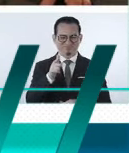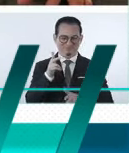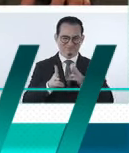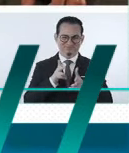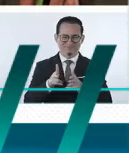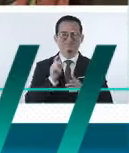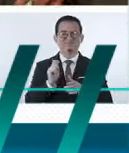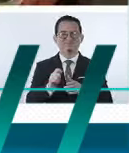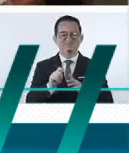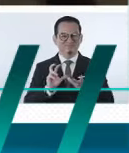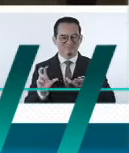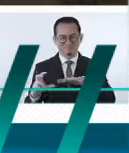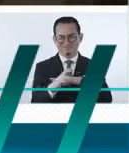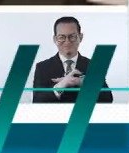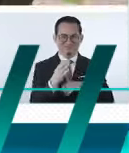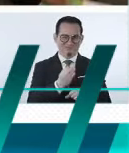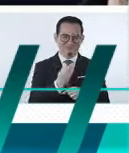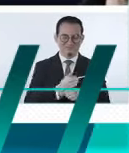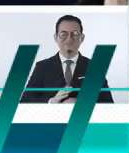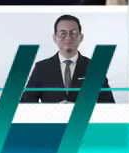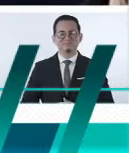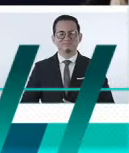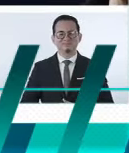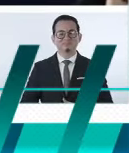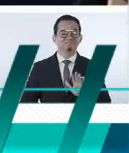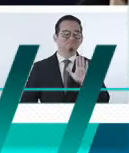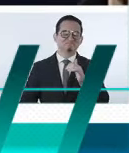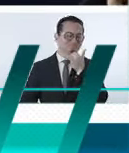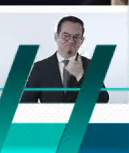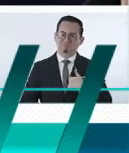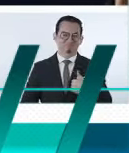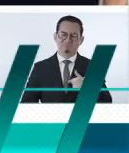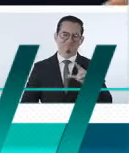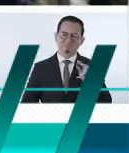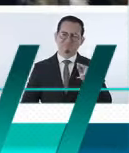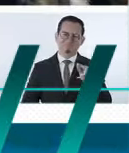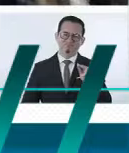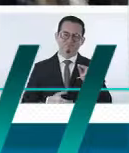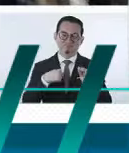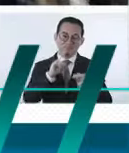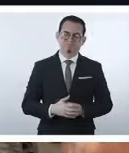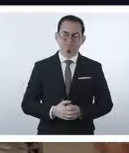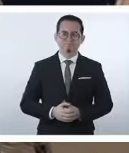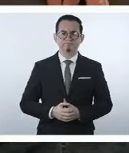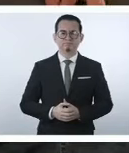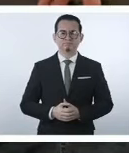se ríen. Pero bueno, esto es lo que dice Xóchitl Gálvez con relación al mal llamado Tren Maya.